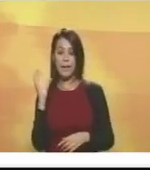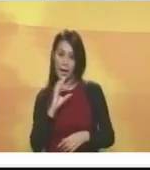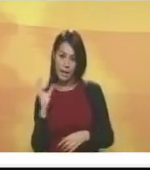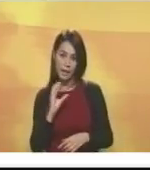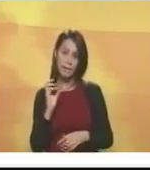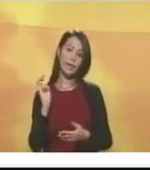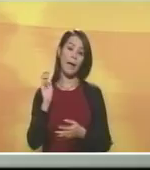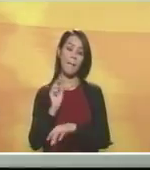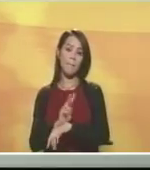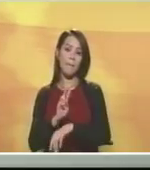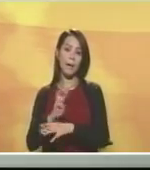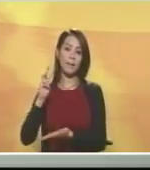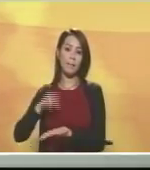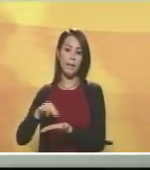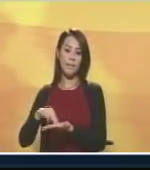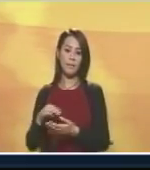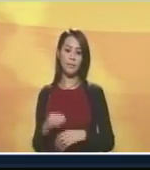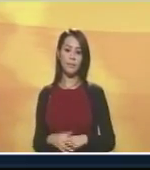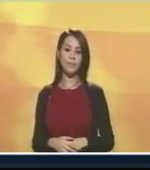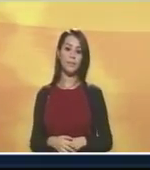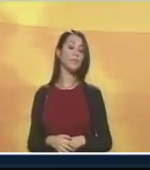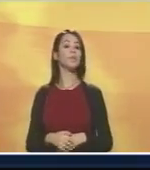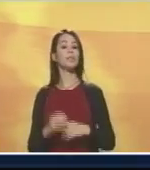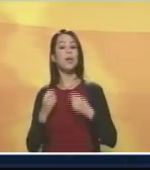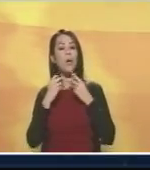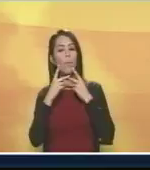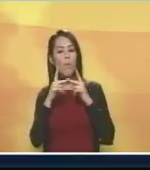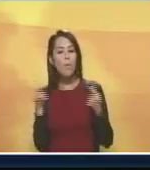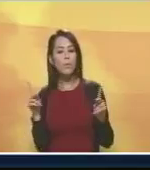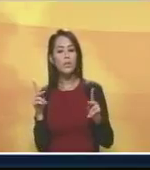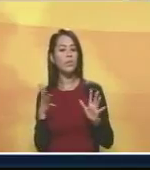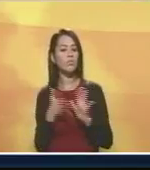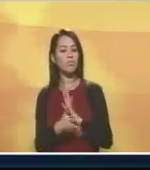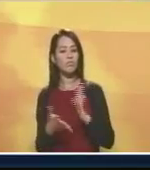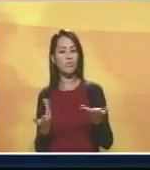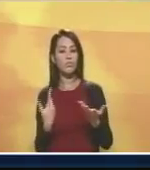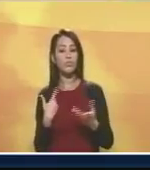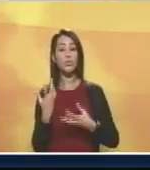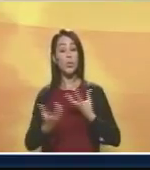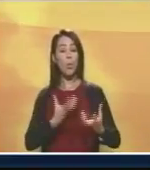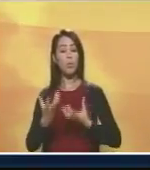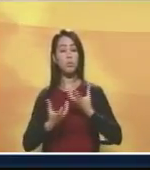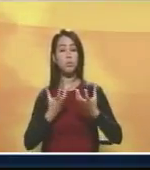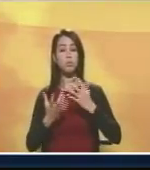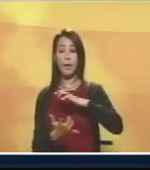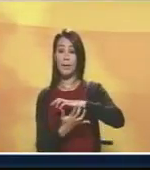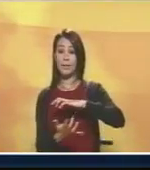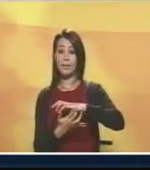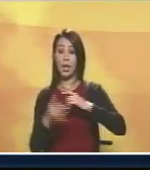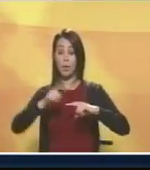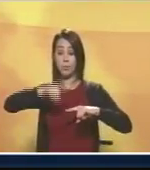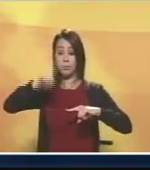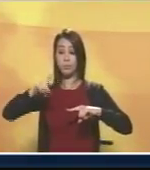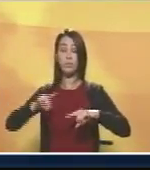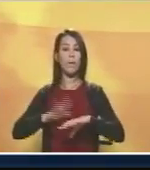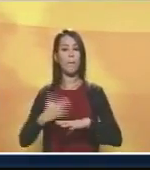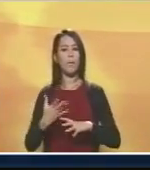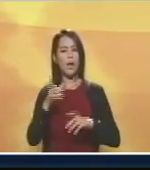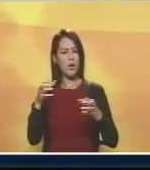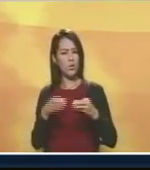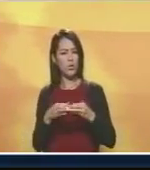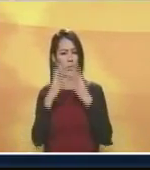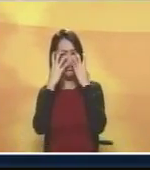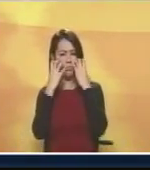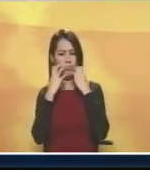y Miranda. A través de las redes sociales se confirmó que se produjo un incendio en la mencionada planta producto de actos